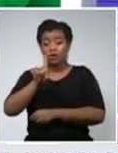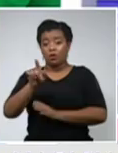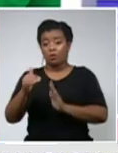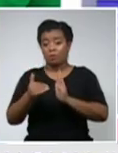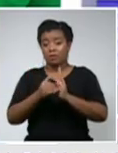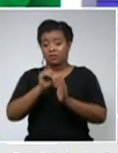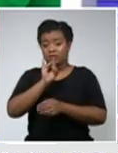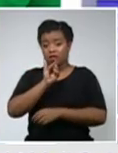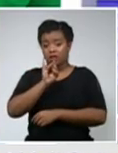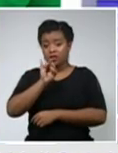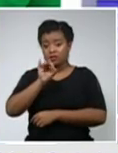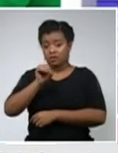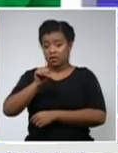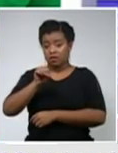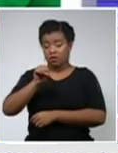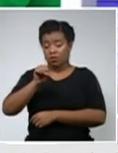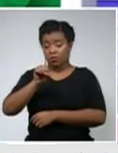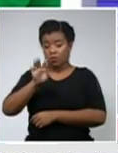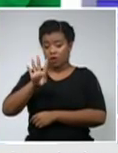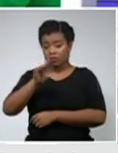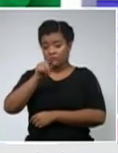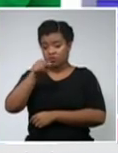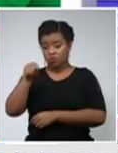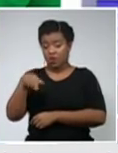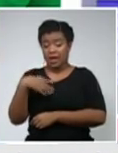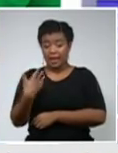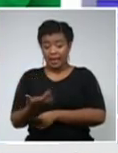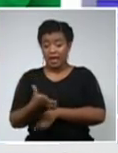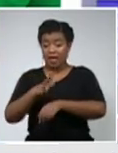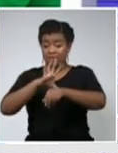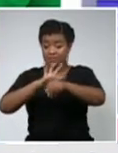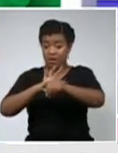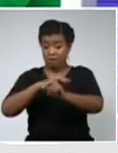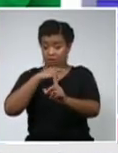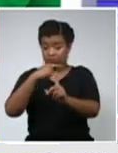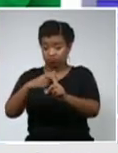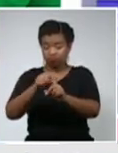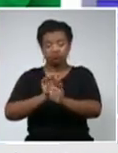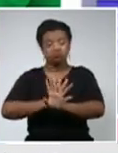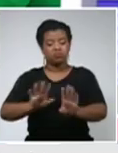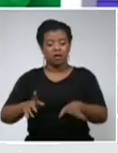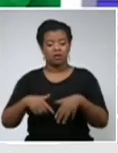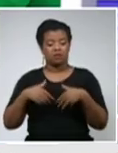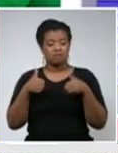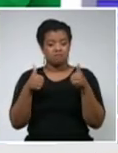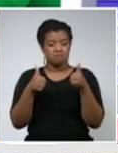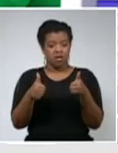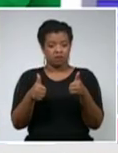51.704 personas que han tenido la COVID y se han recuperado de la enfermedad. Estamos hablando del